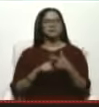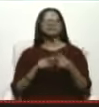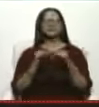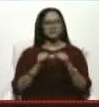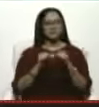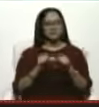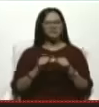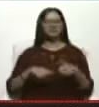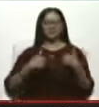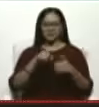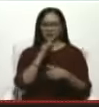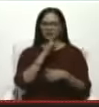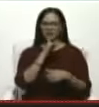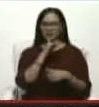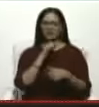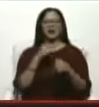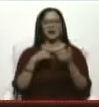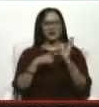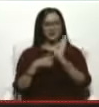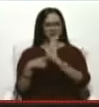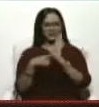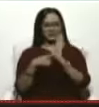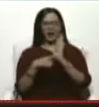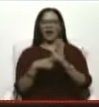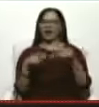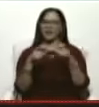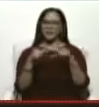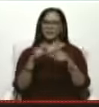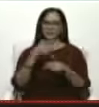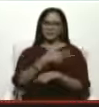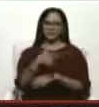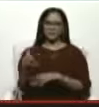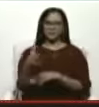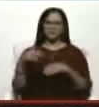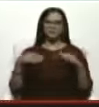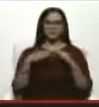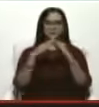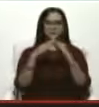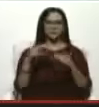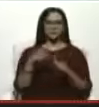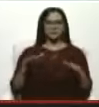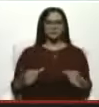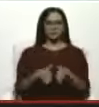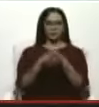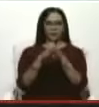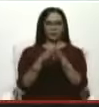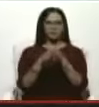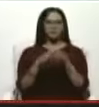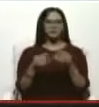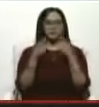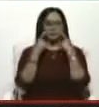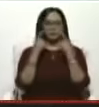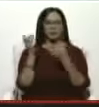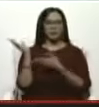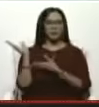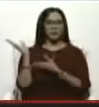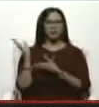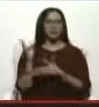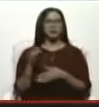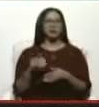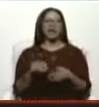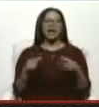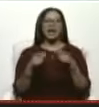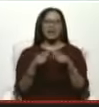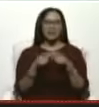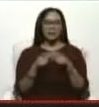continuar con más información y nos vamos con las imágenes del equipo de 360 que se encuentra en Cumanacoa. Las imágenes que van a ver a continuación corresponden al